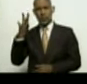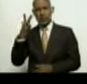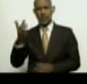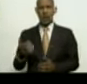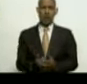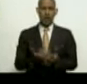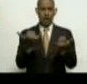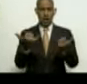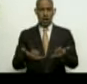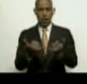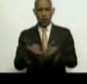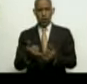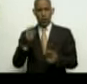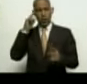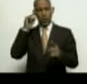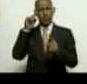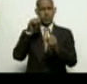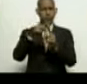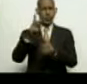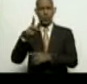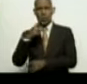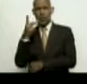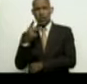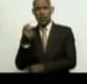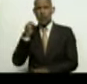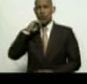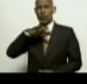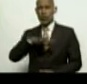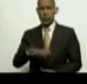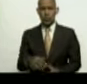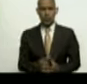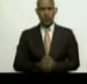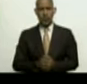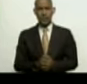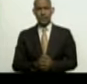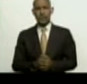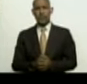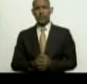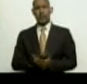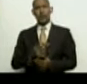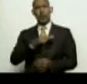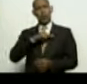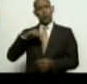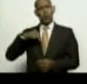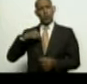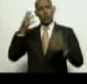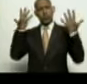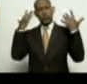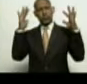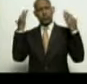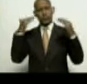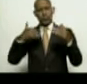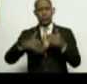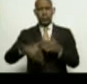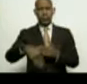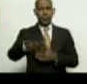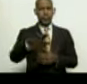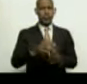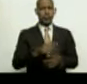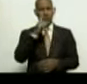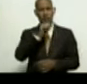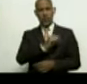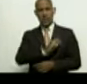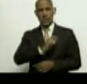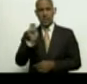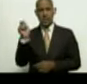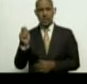desde el punto de vista político sobre nuestra historia, nuestra memoria y nuestro patrimonio. Estamos en la conmemoración, rumbo a la conmemoración del Bicentenario, de una disputa